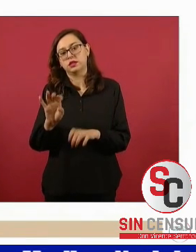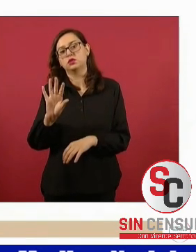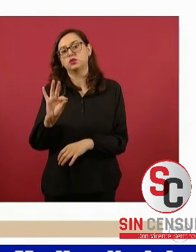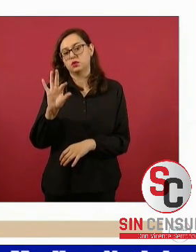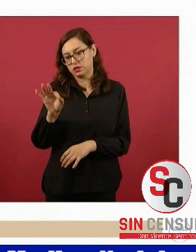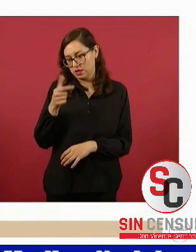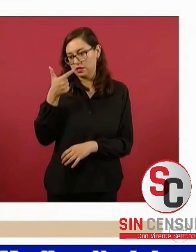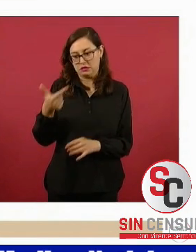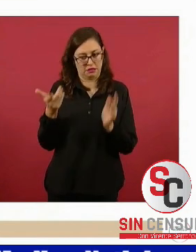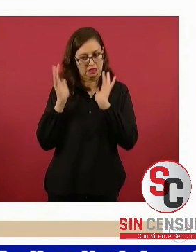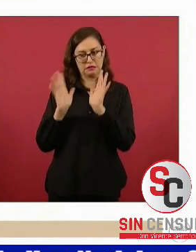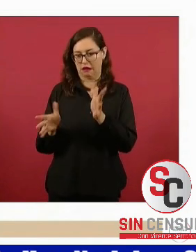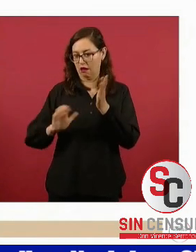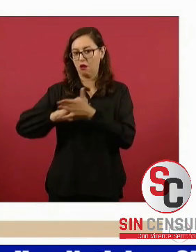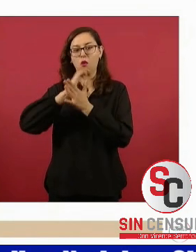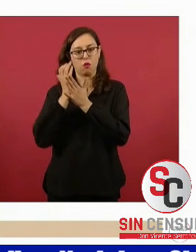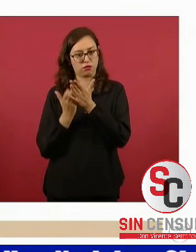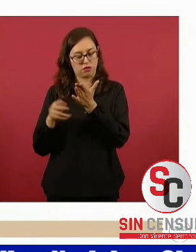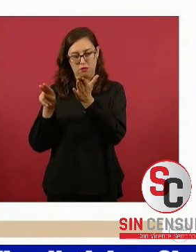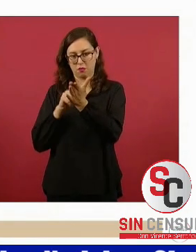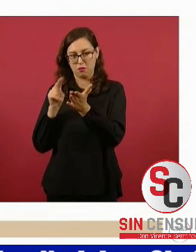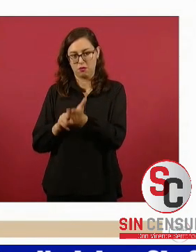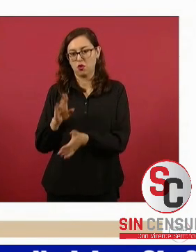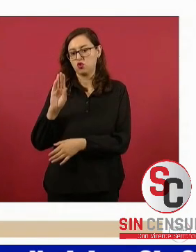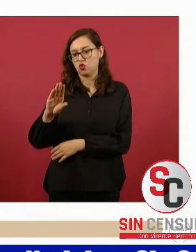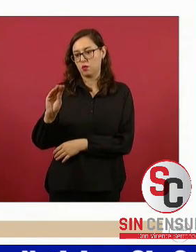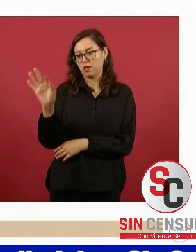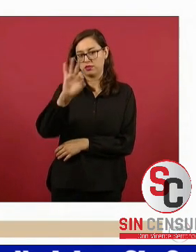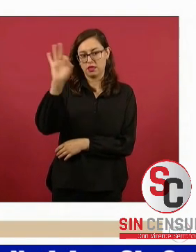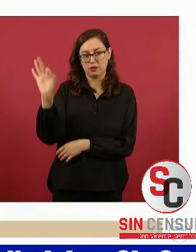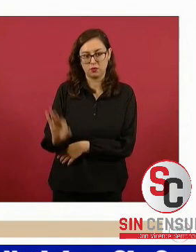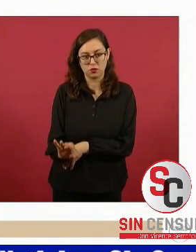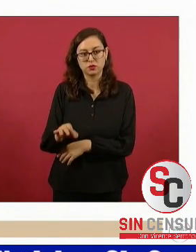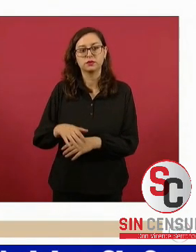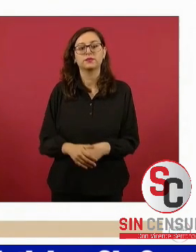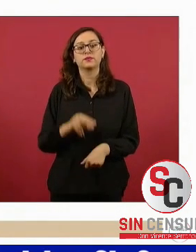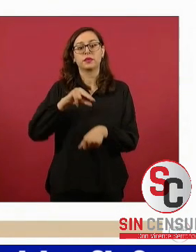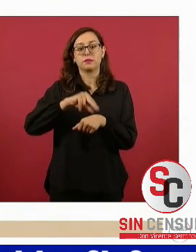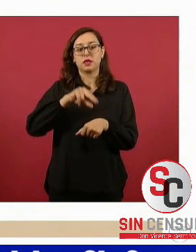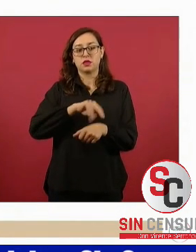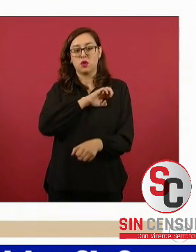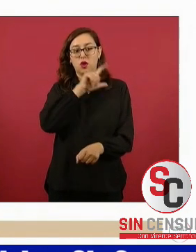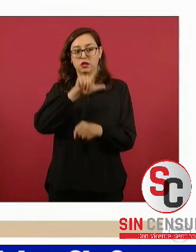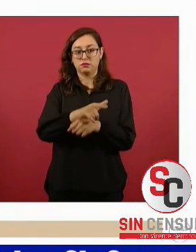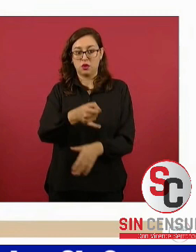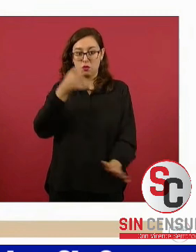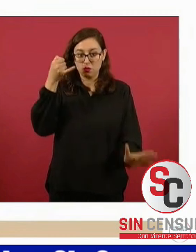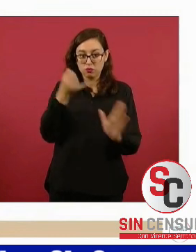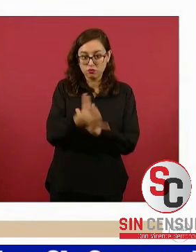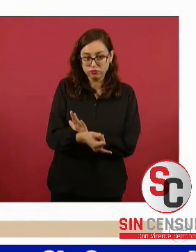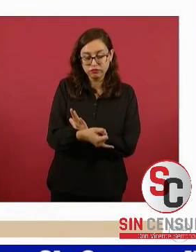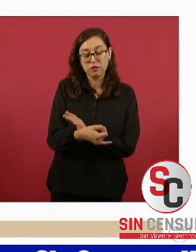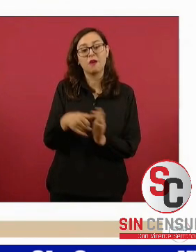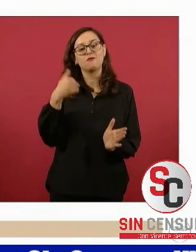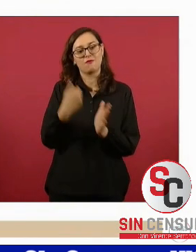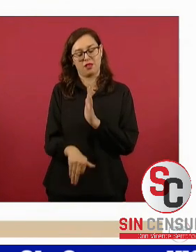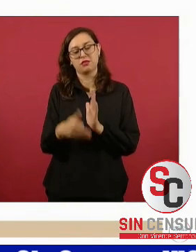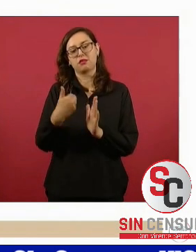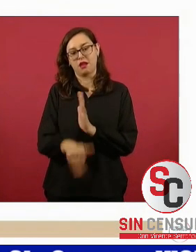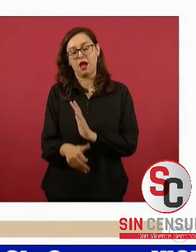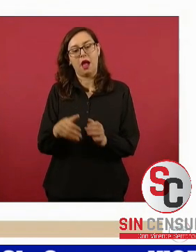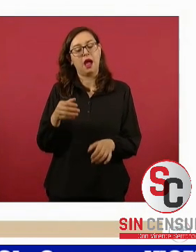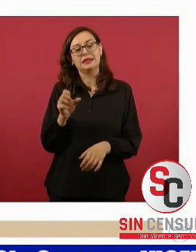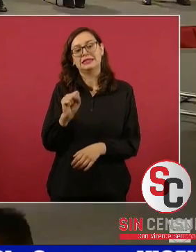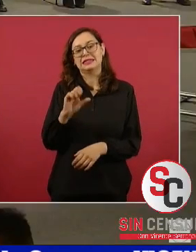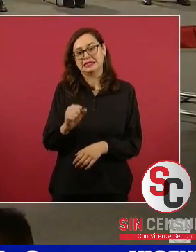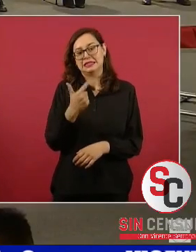especialistas adicionales en los hospitales. Todavía necesitamos aún más porque tenemos un porcentaje del 67%. También